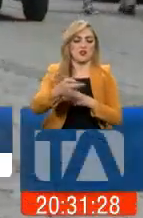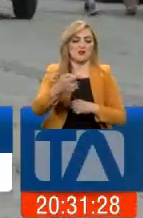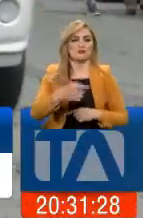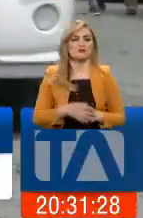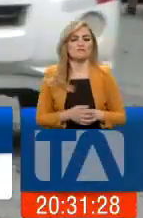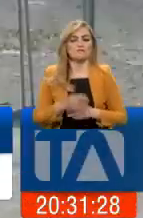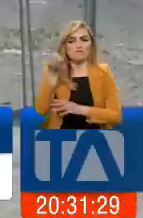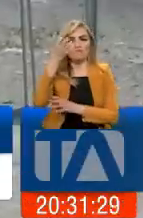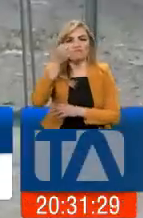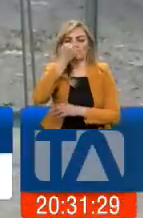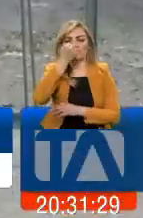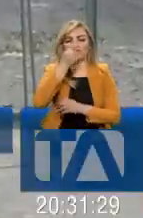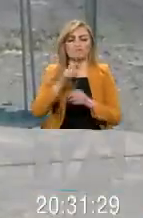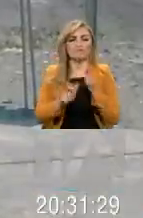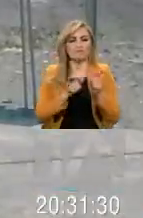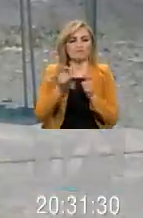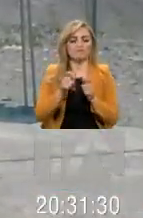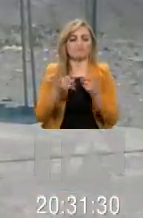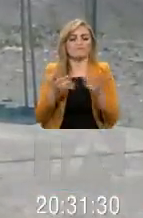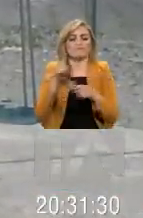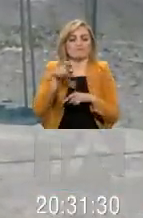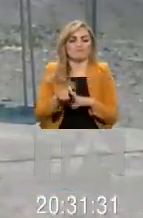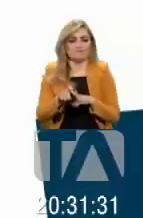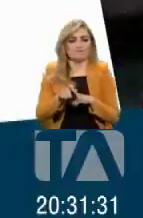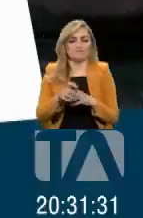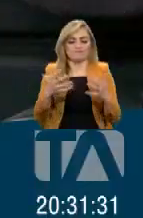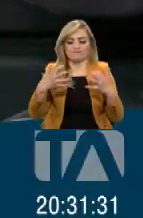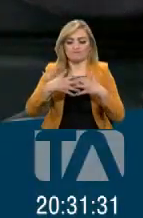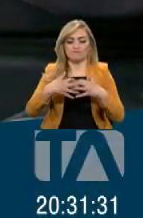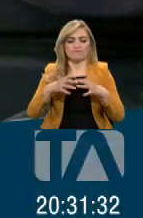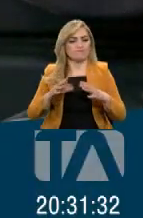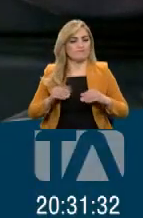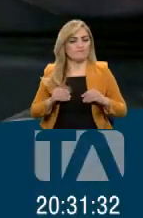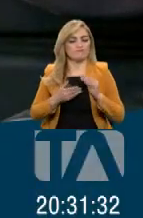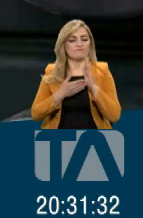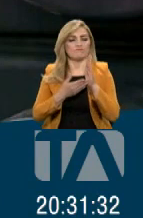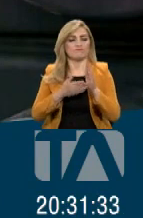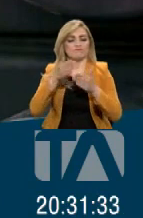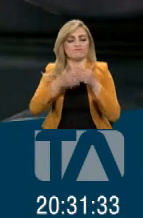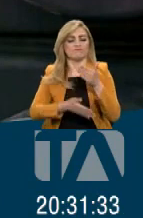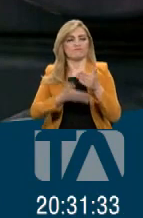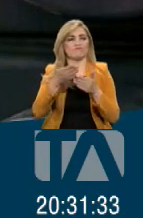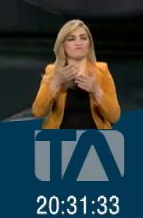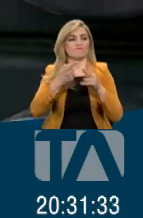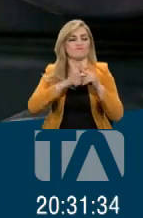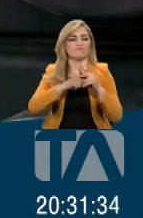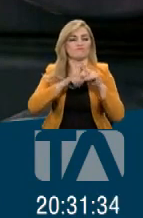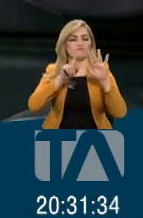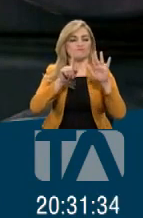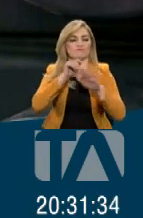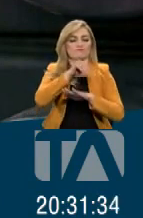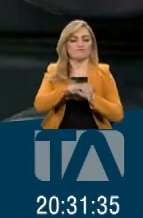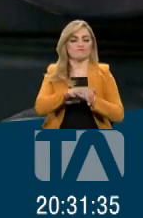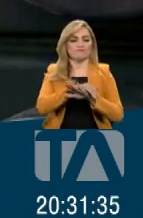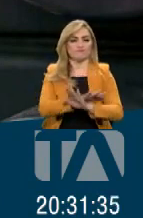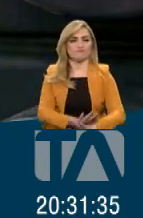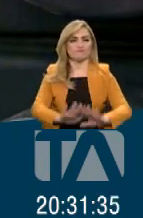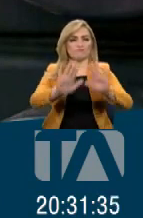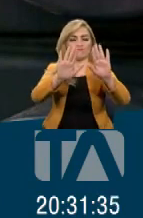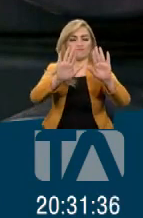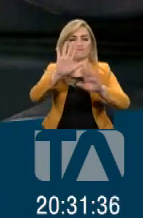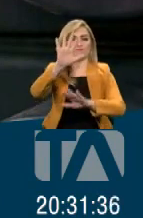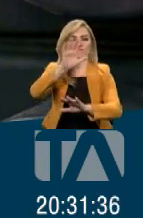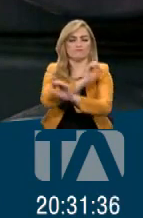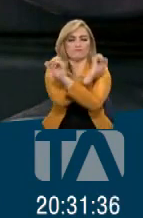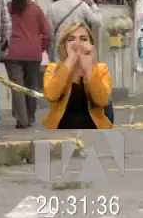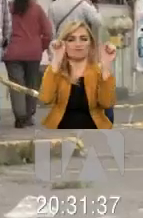rojo, los habitantes del cantón deberán acoplarse a las medidas. Por ejemplo, el toque de queda inicia a las 6 de la tarde y termina a las